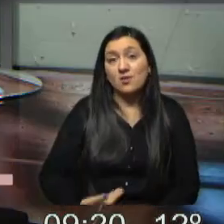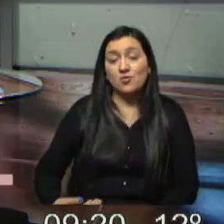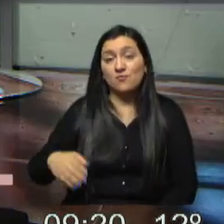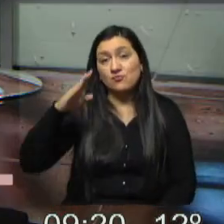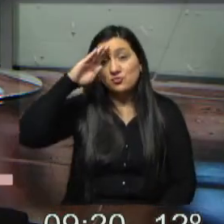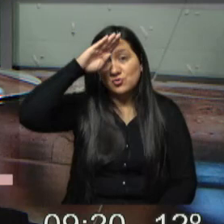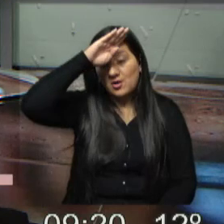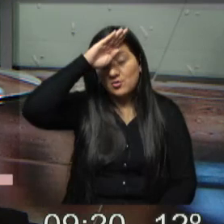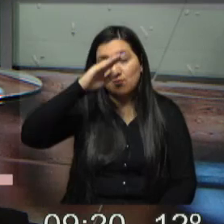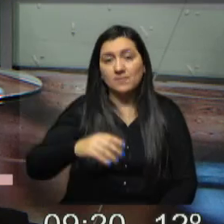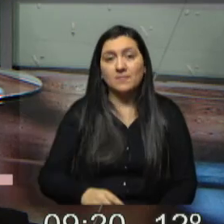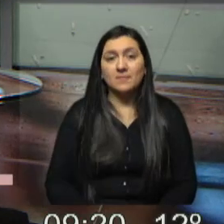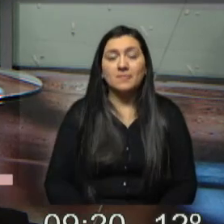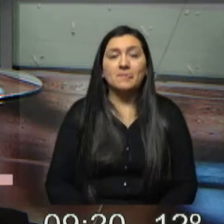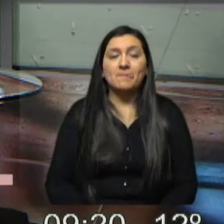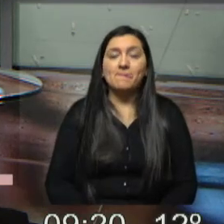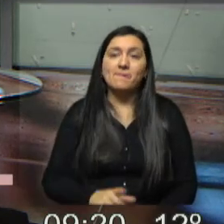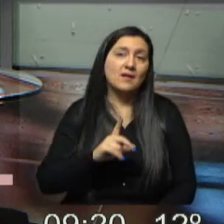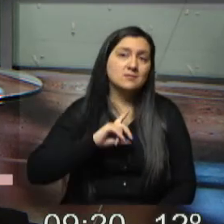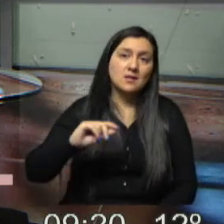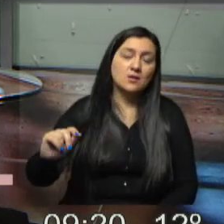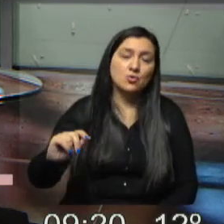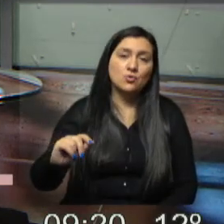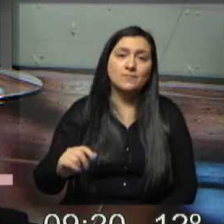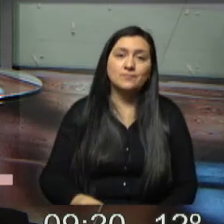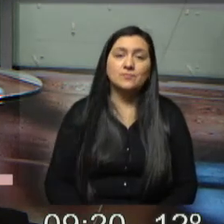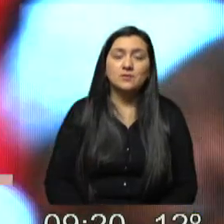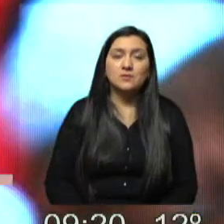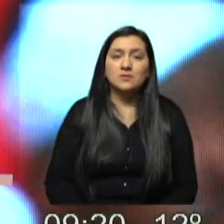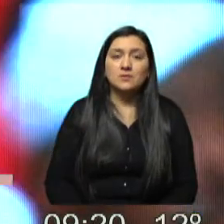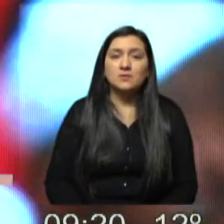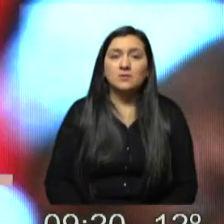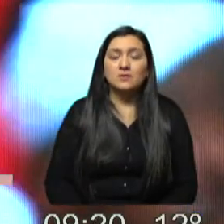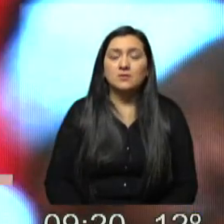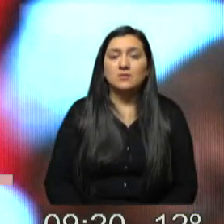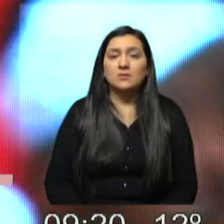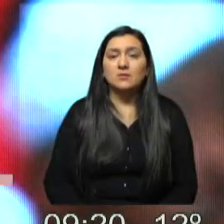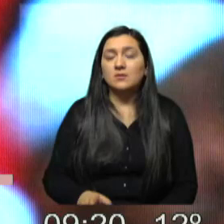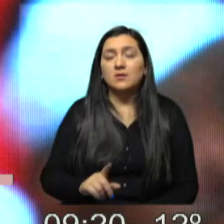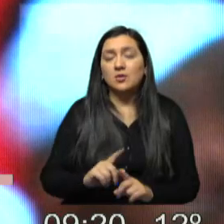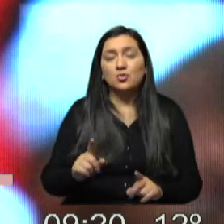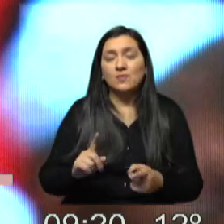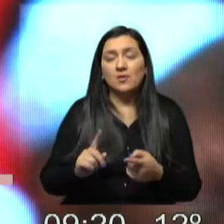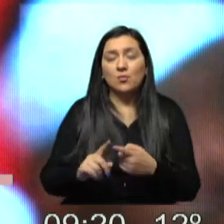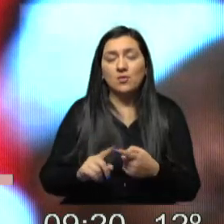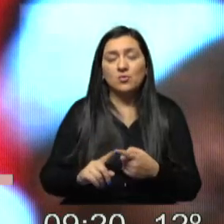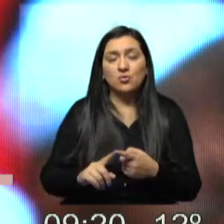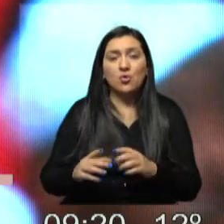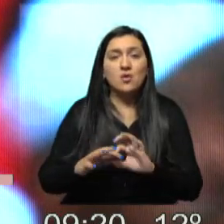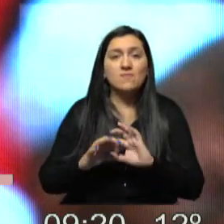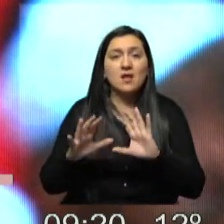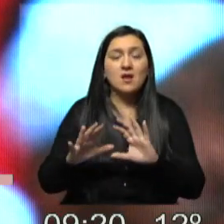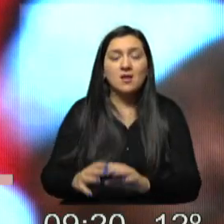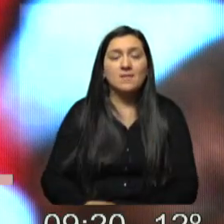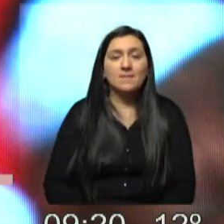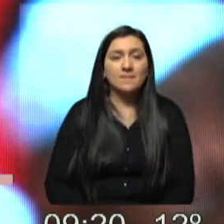dio la espalda a la región, que se alejó y que contestó el orden internacional liberal, multilateral, de la mano de lo que fue su